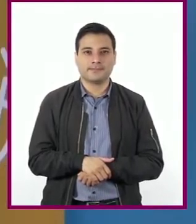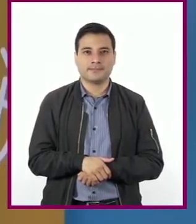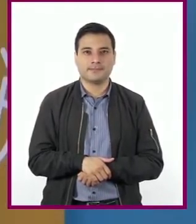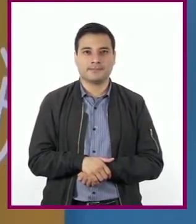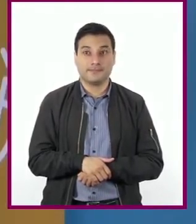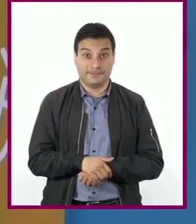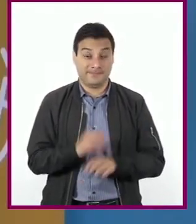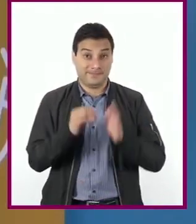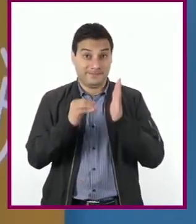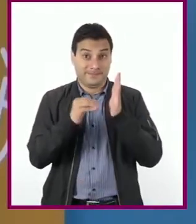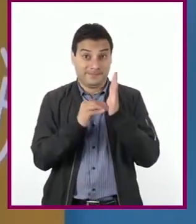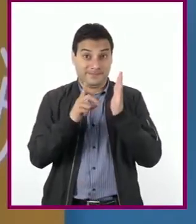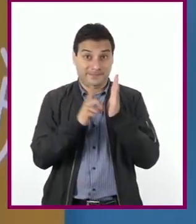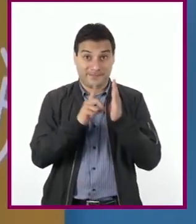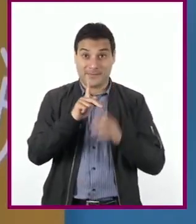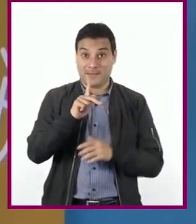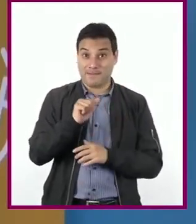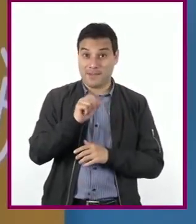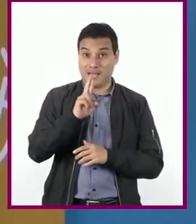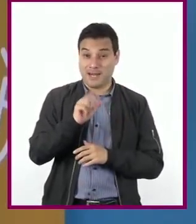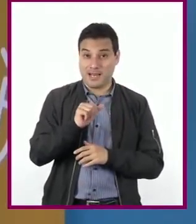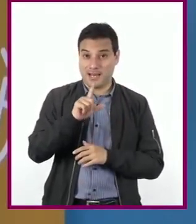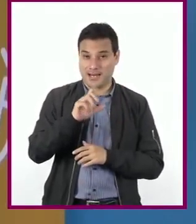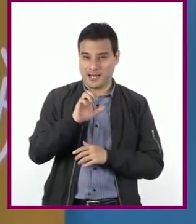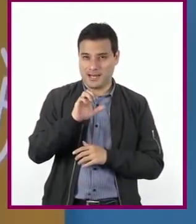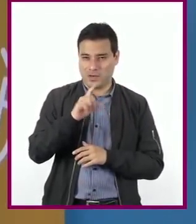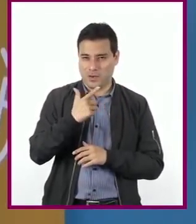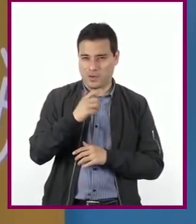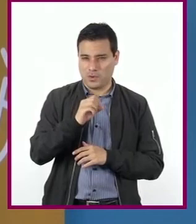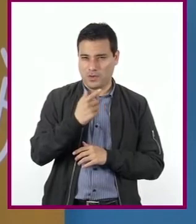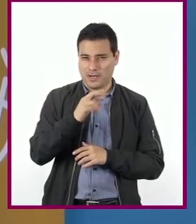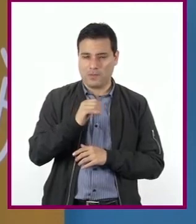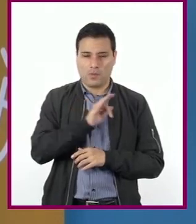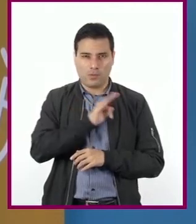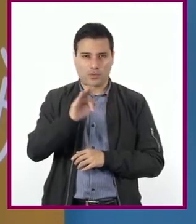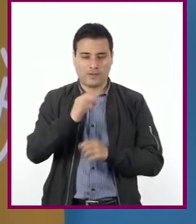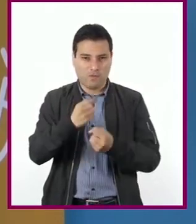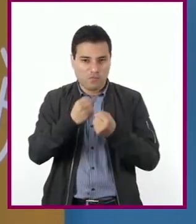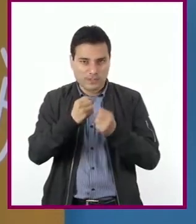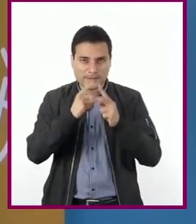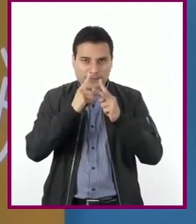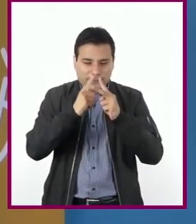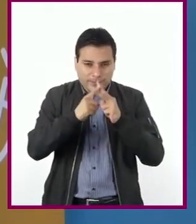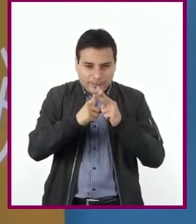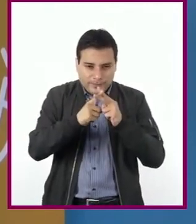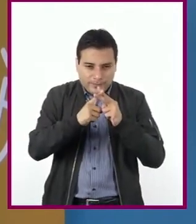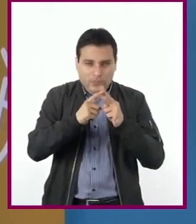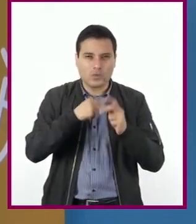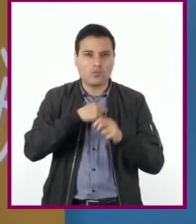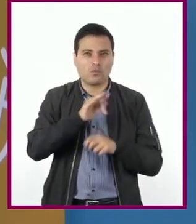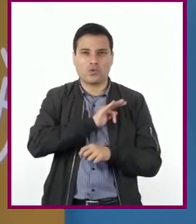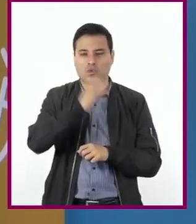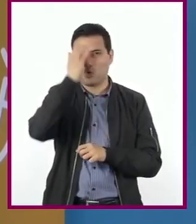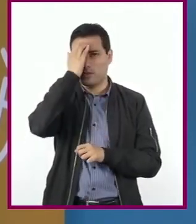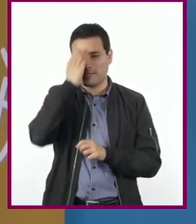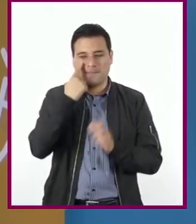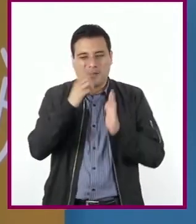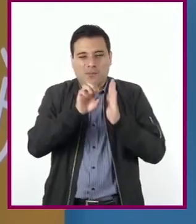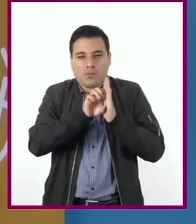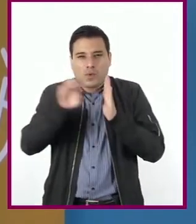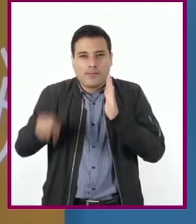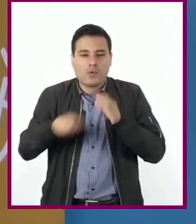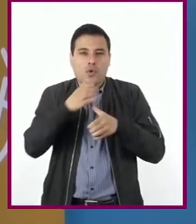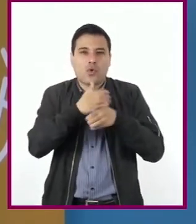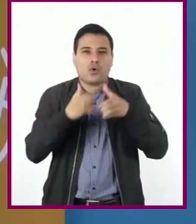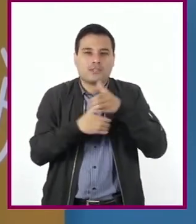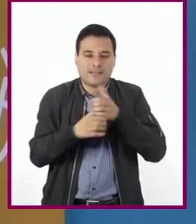Con el método del paralelogramo podemos saber la magnitud de la fuerza que requieres para poder levantar un objeto. Por ejemplo,